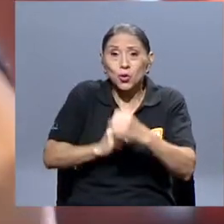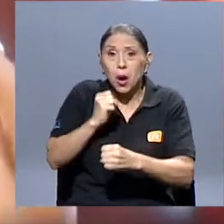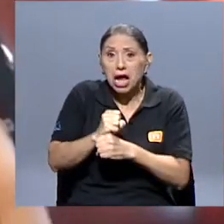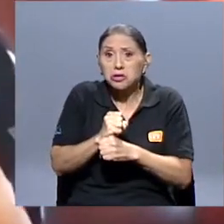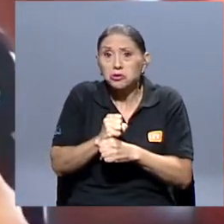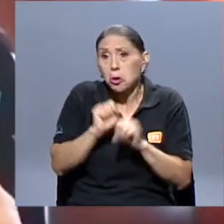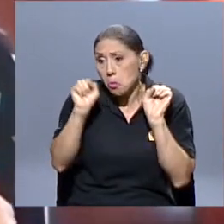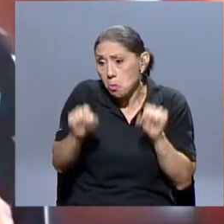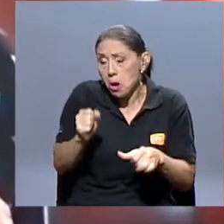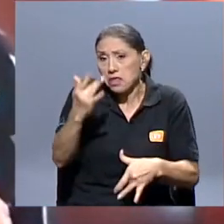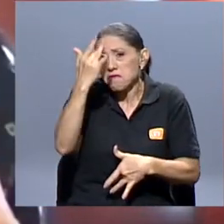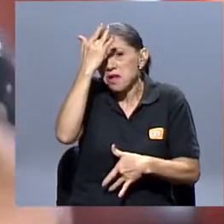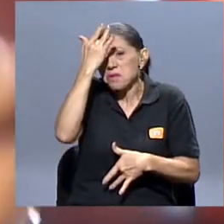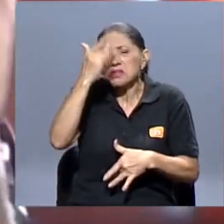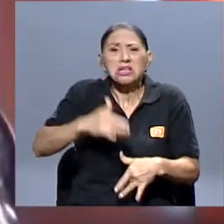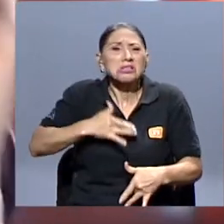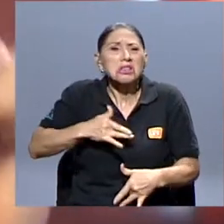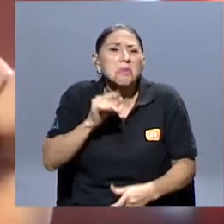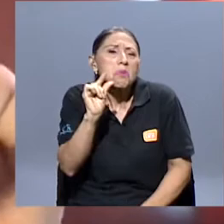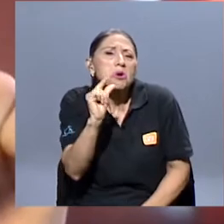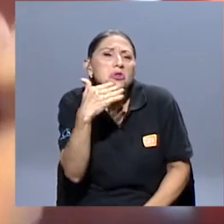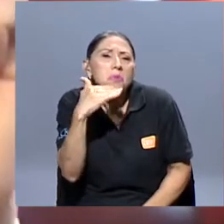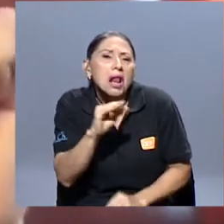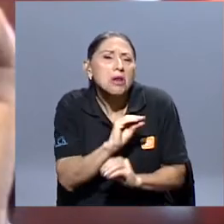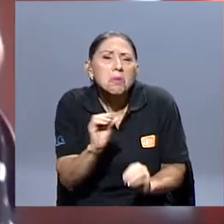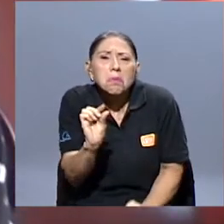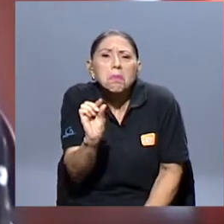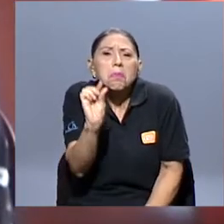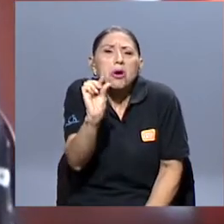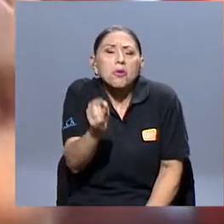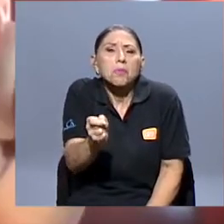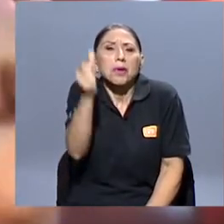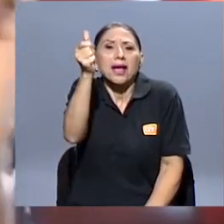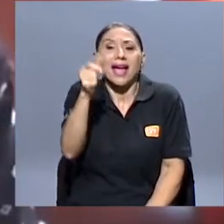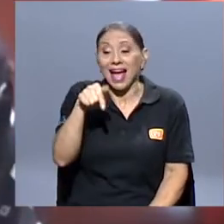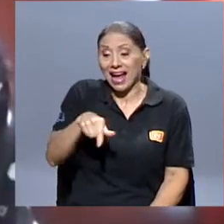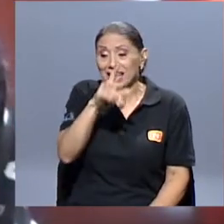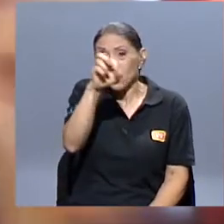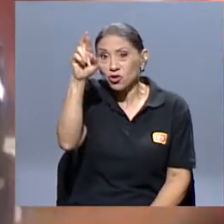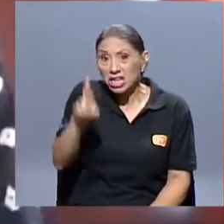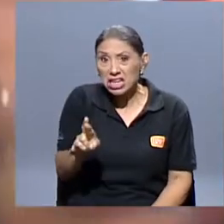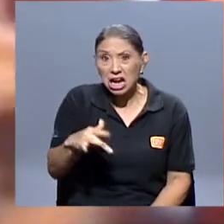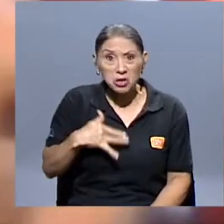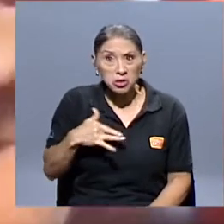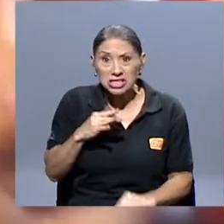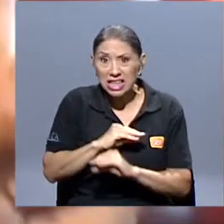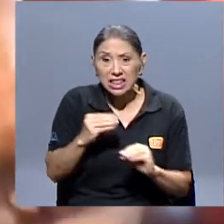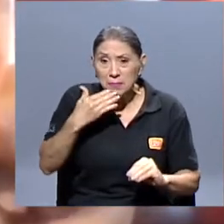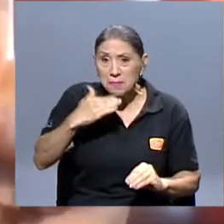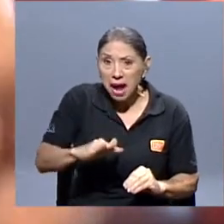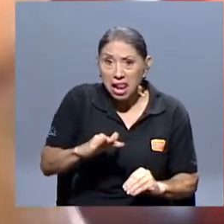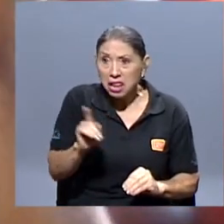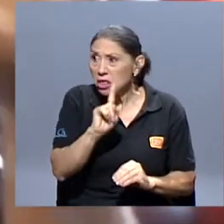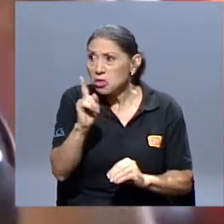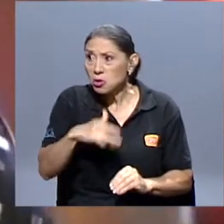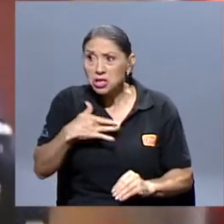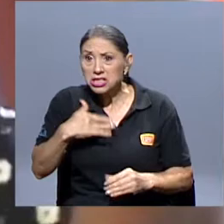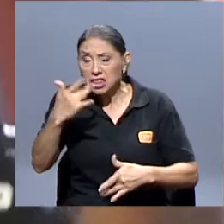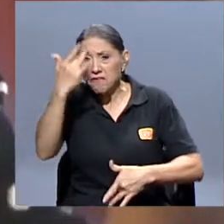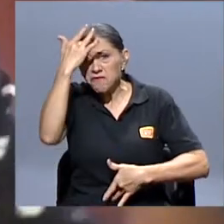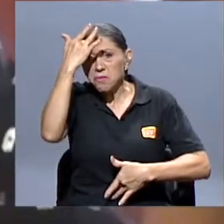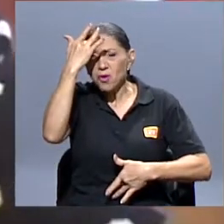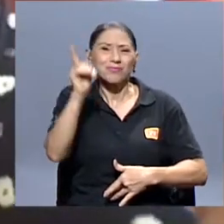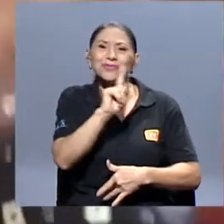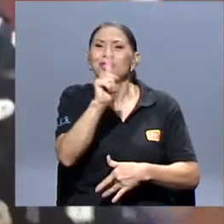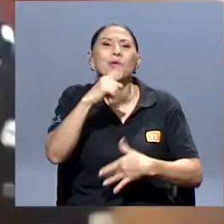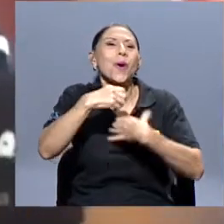tipo de síntoma o síntomas muy leves. Uh-huh. En Costa Rica, cuando una persona no tiene síntomas muy leves, no se testea de COVID. Solo cuando